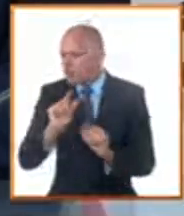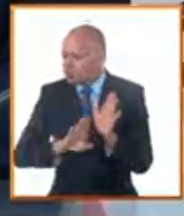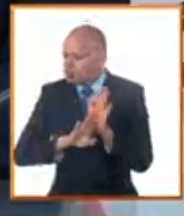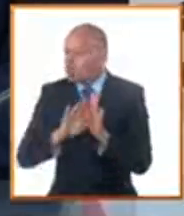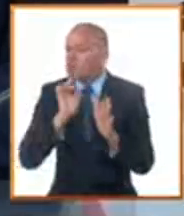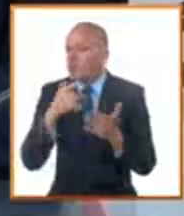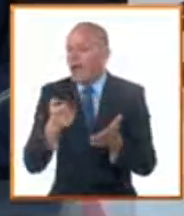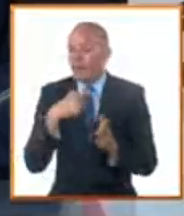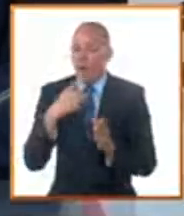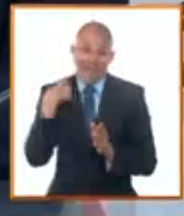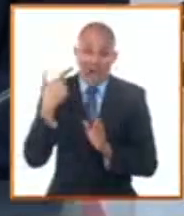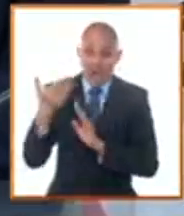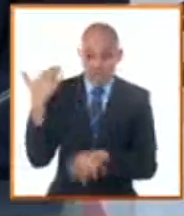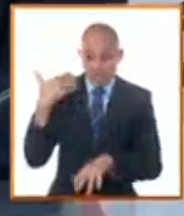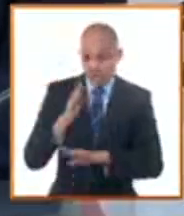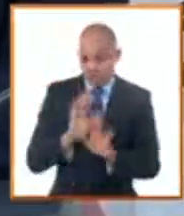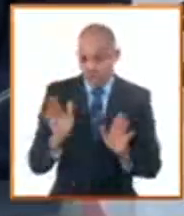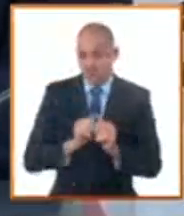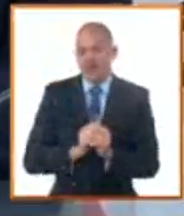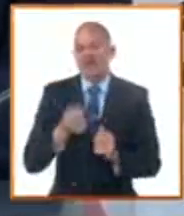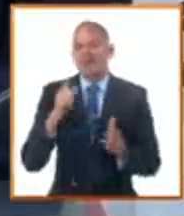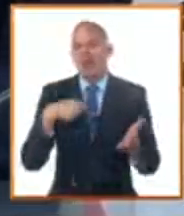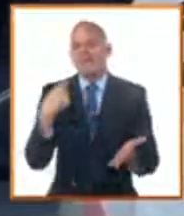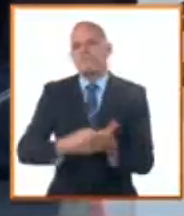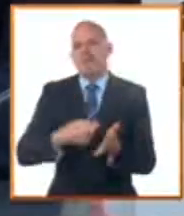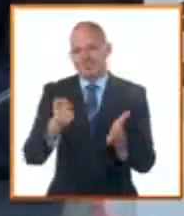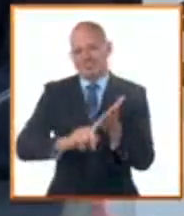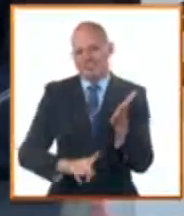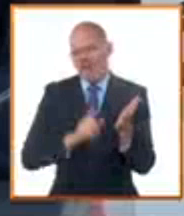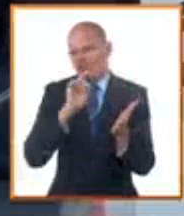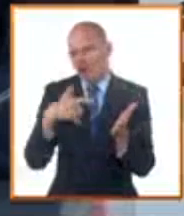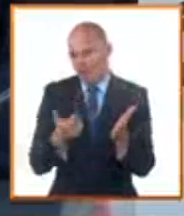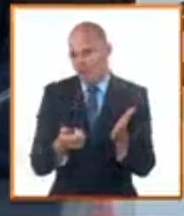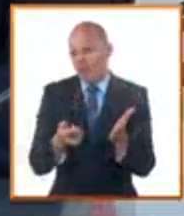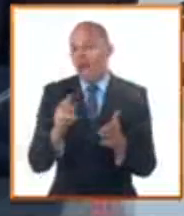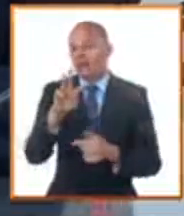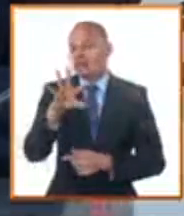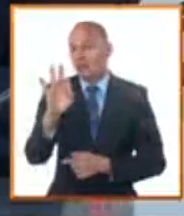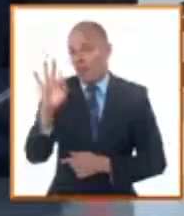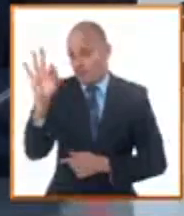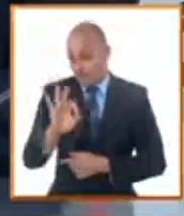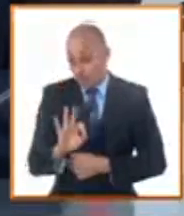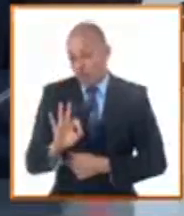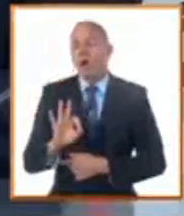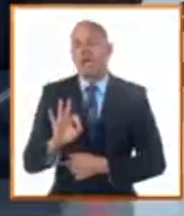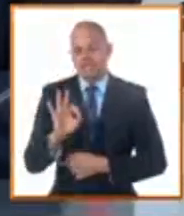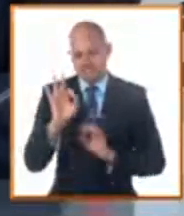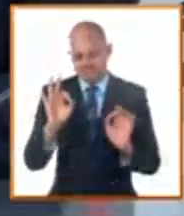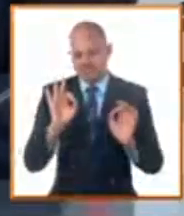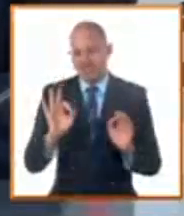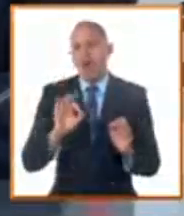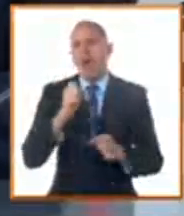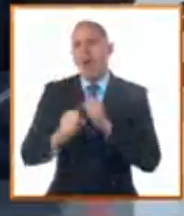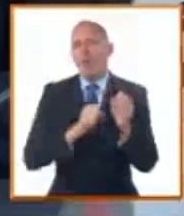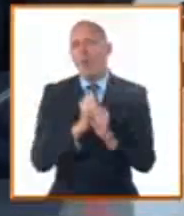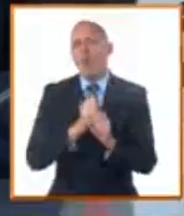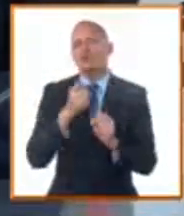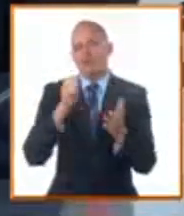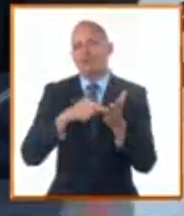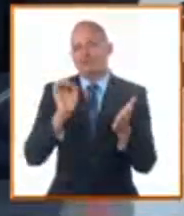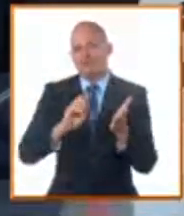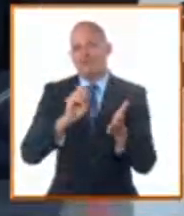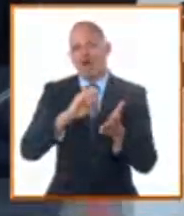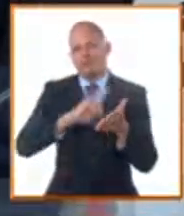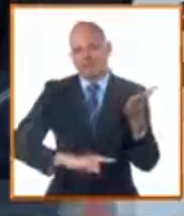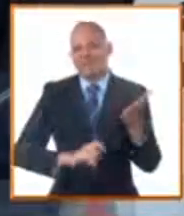pasado el 38% de los pagos de electricidad se hicieron por canales electrónicos. En el 2021 fue el 30%, un crecimiento